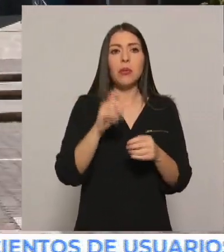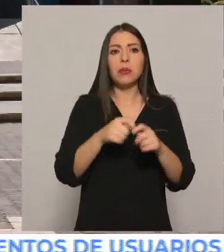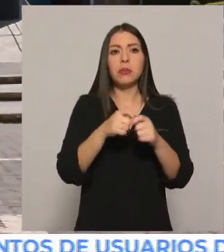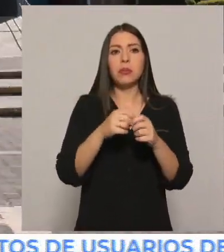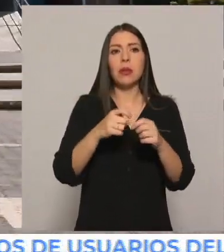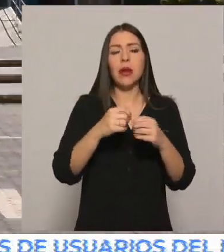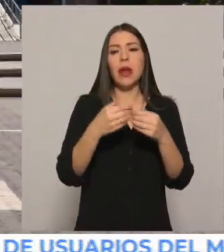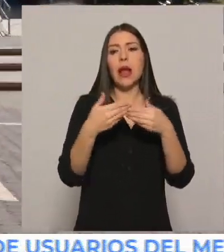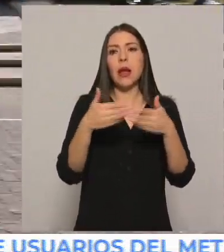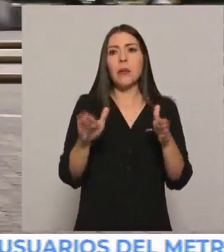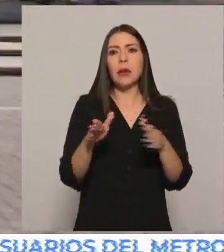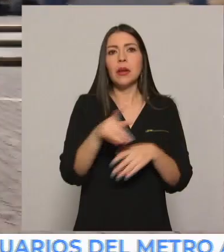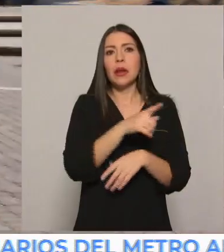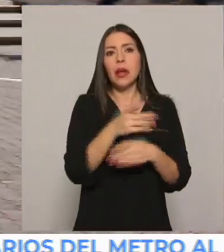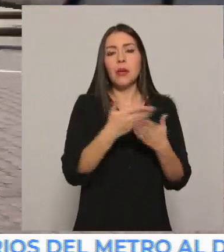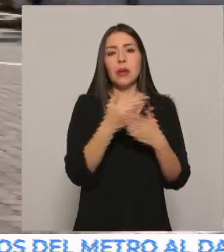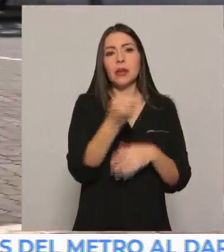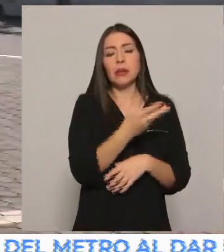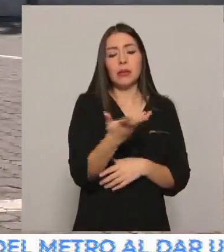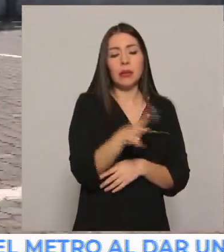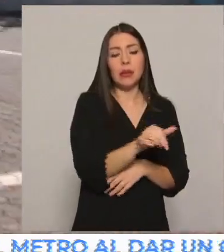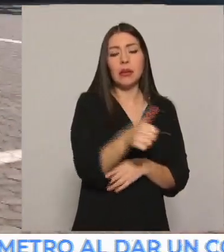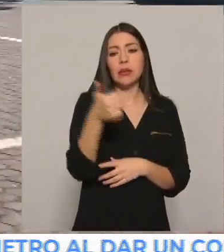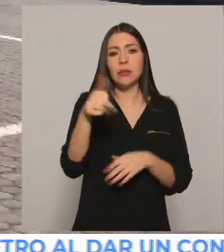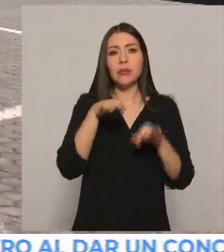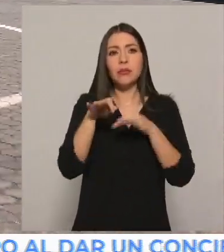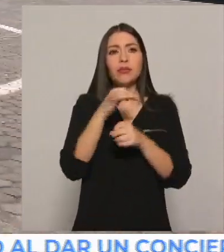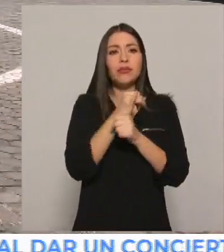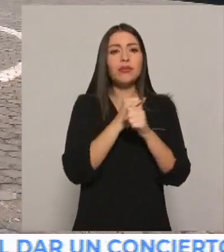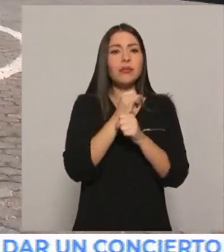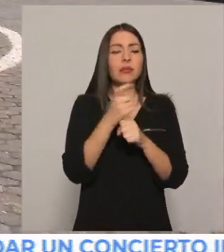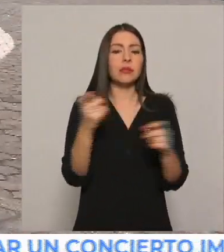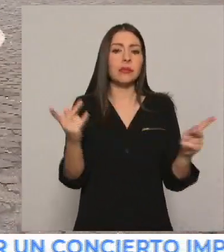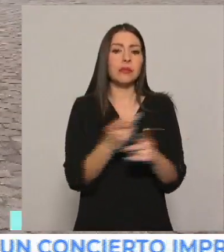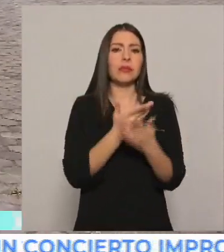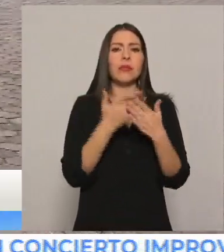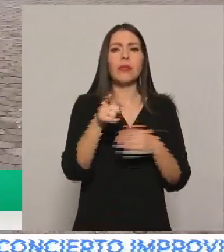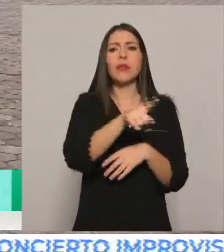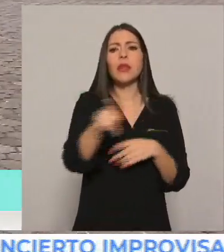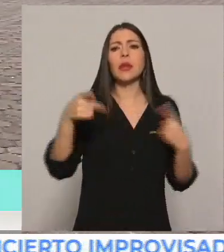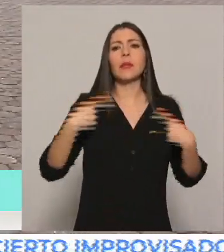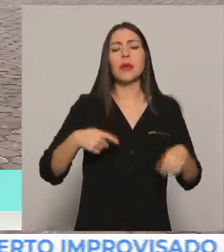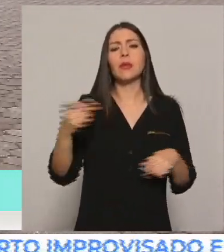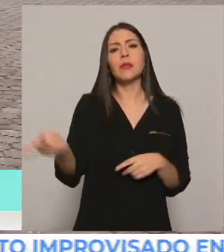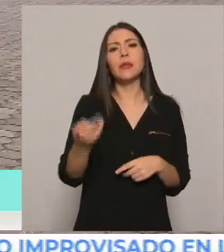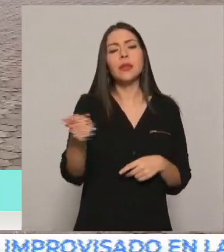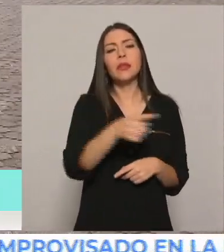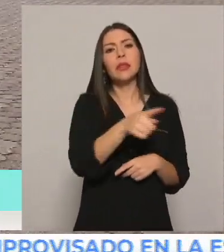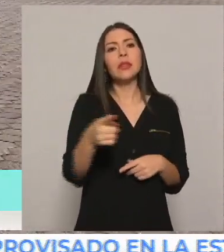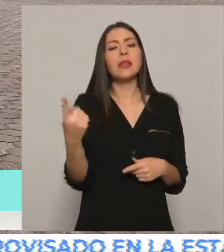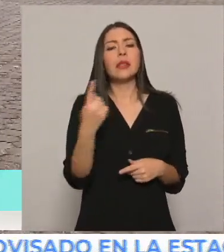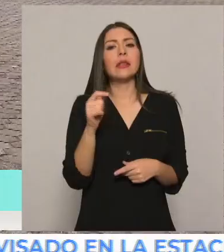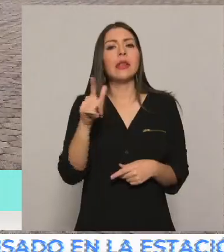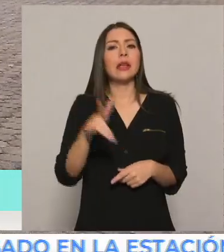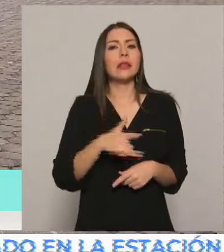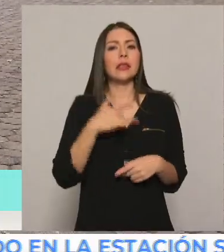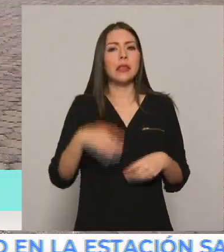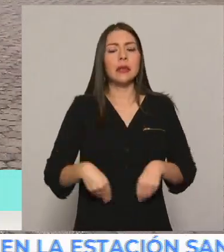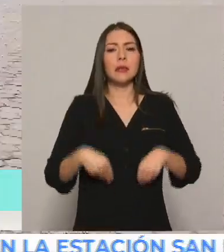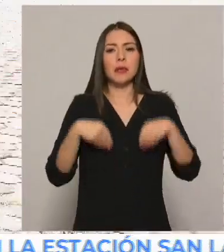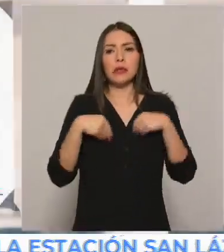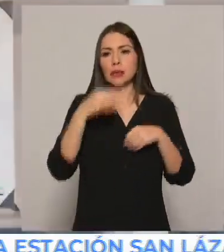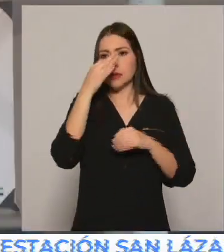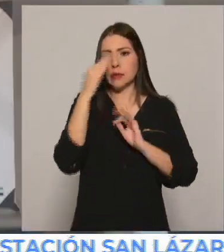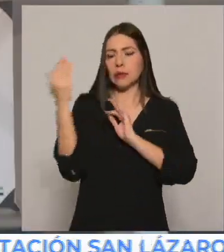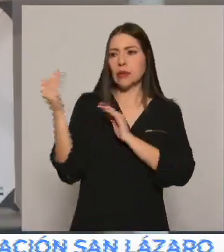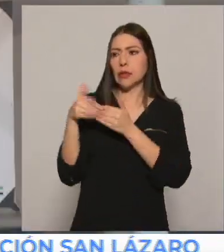trabajadores están siendo investigados por estos sucesos. Vamos a preguntarle a la gente, a los colonos, ¿cómo es que les sienta vivir al lado de un centro de